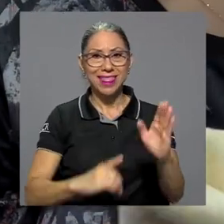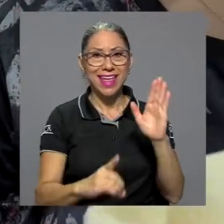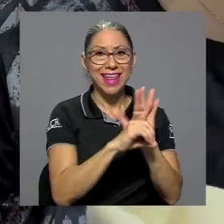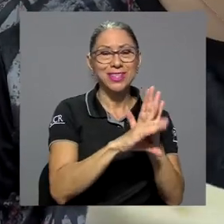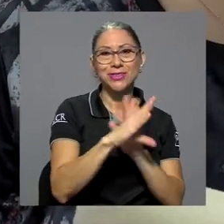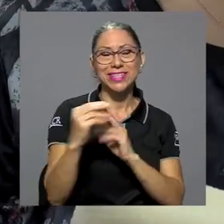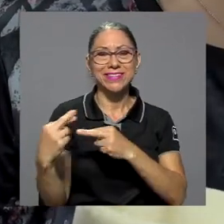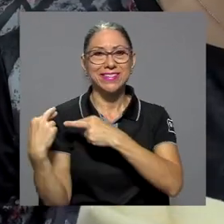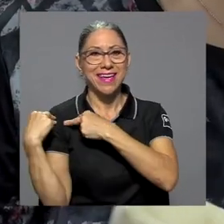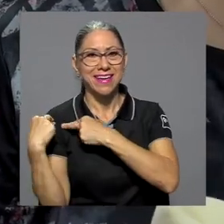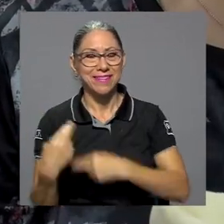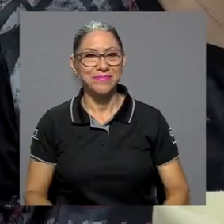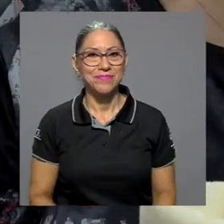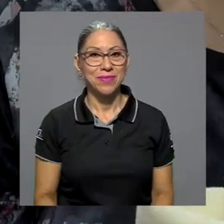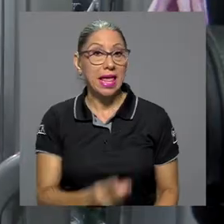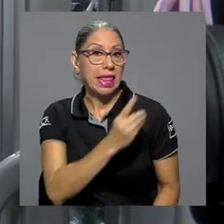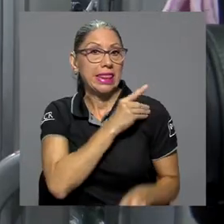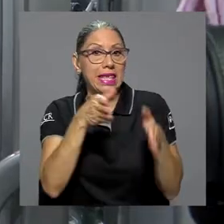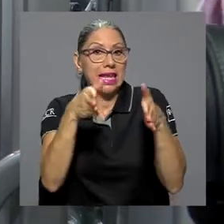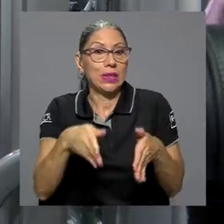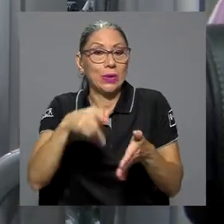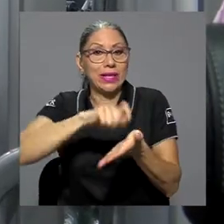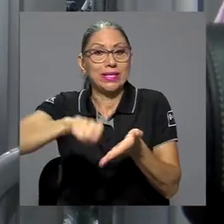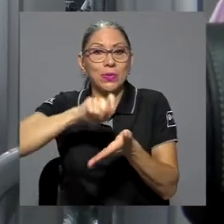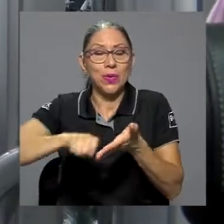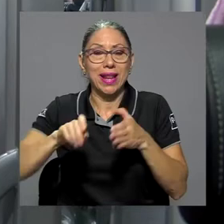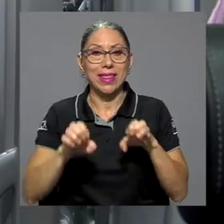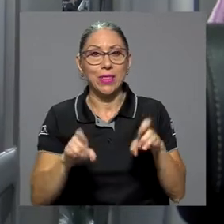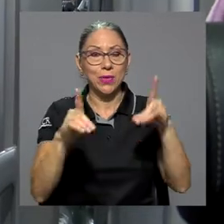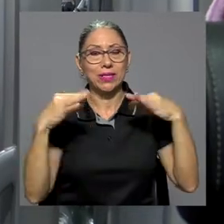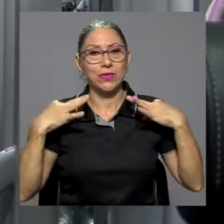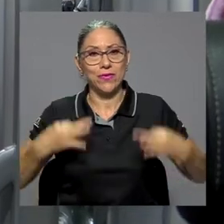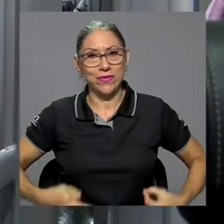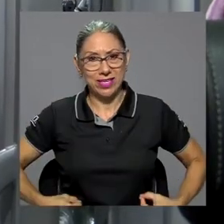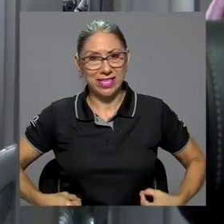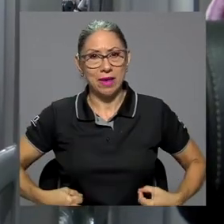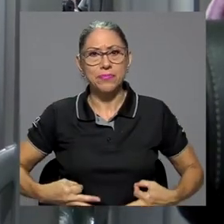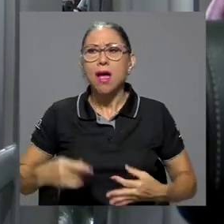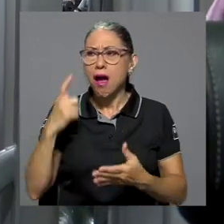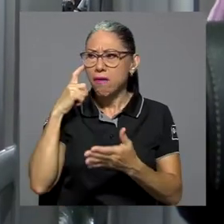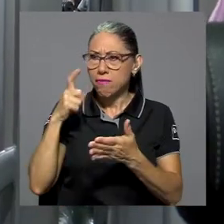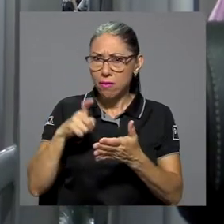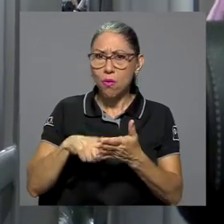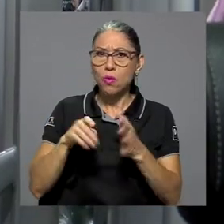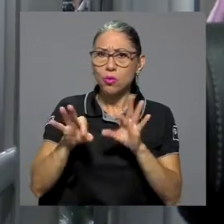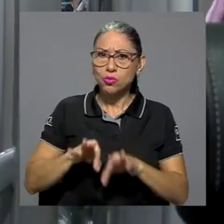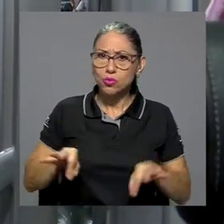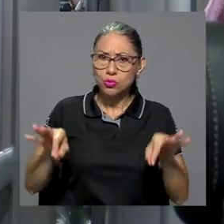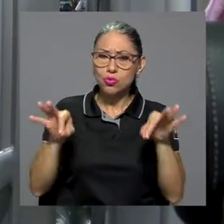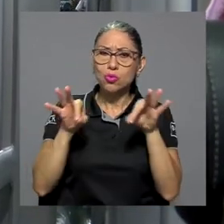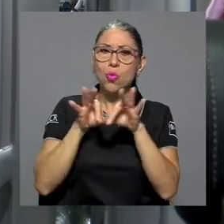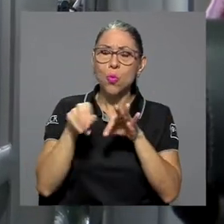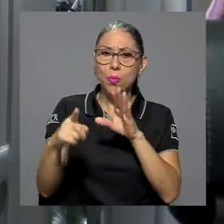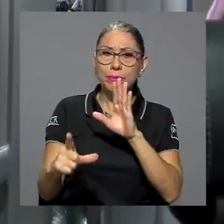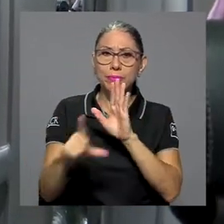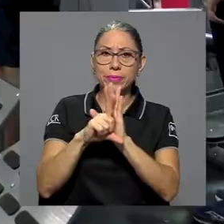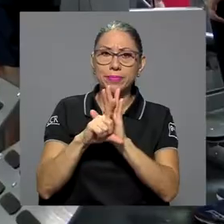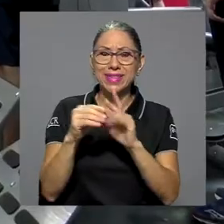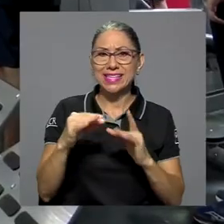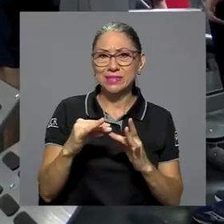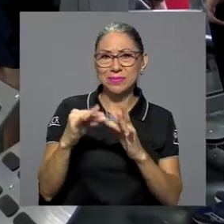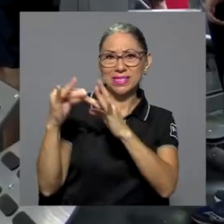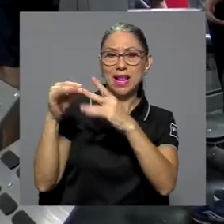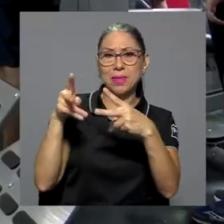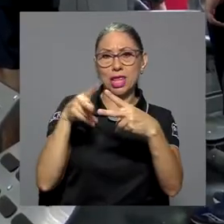deberes. El director de la Escuela de Educación Física reconoció la importancia de esta ley, especialmente